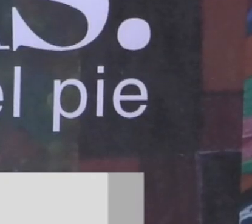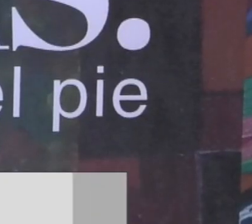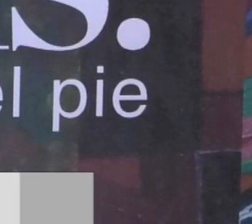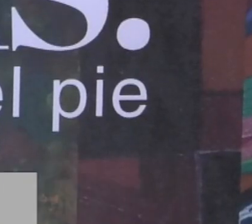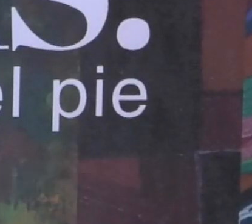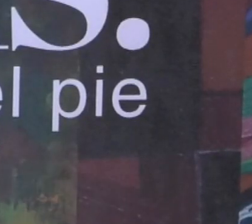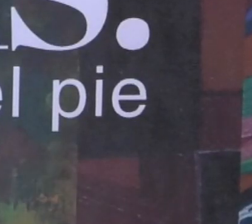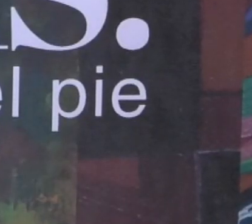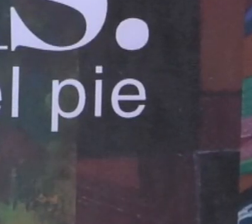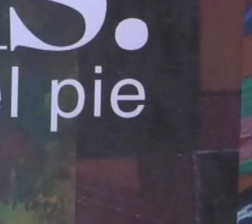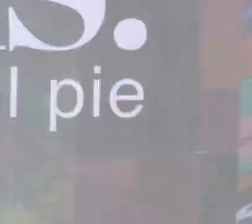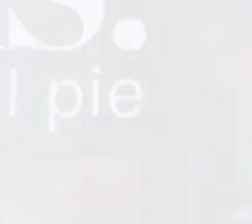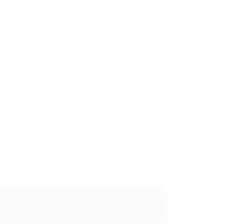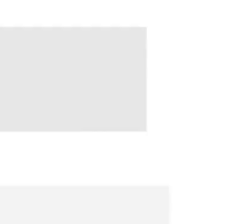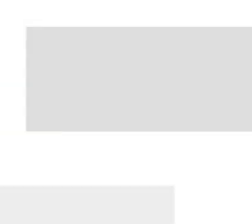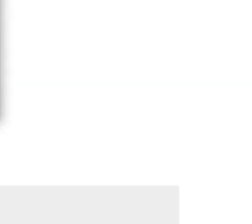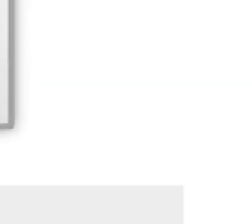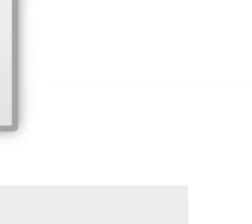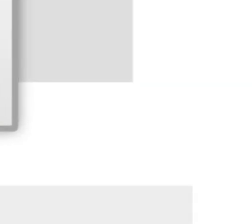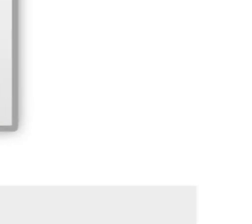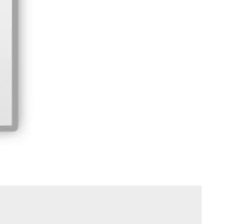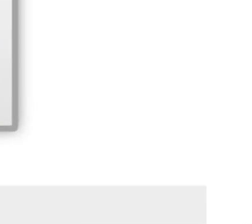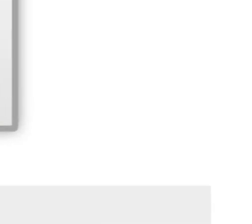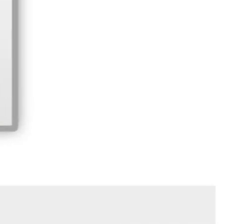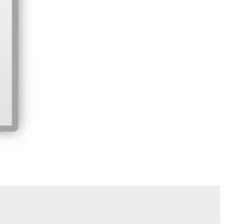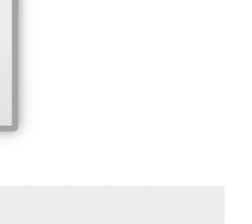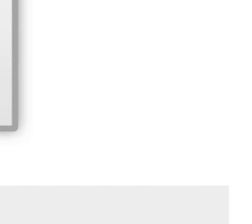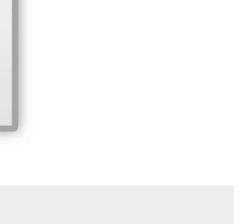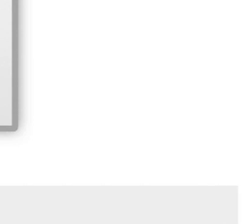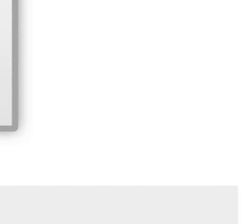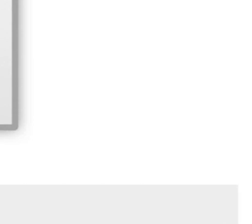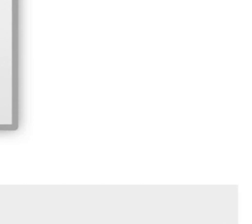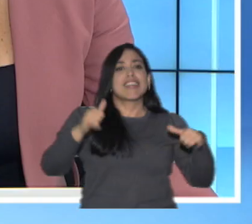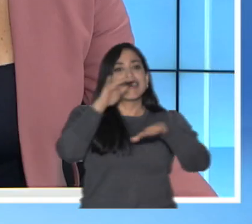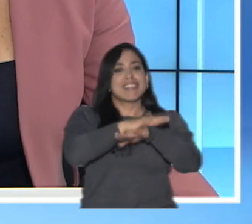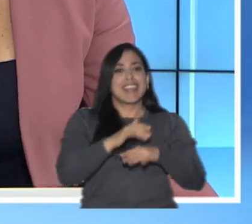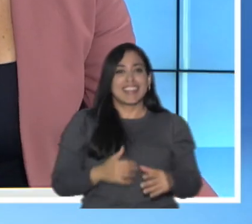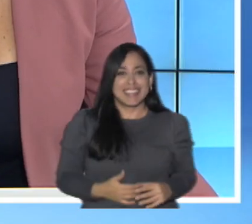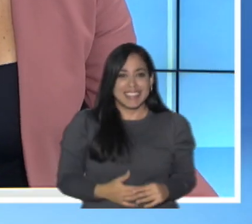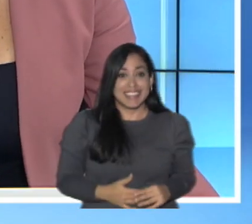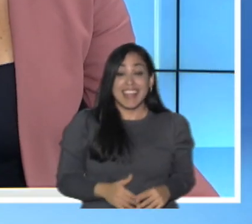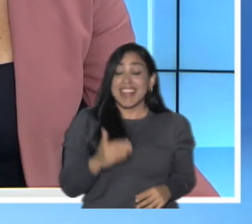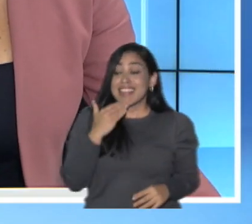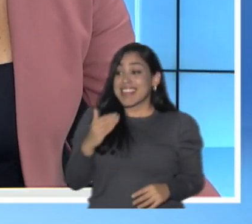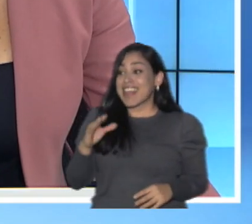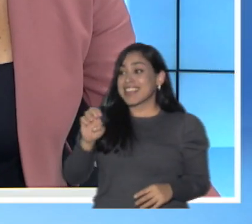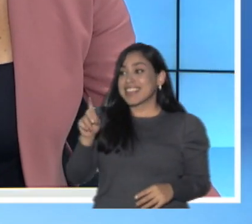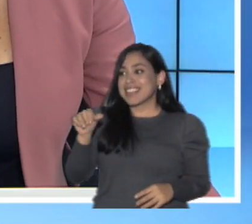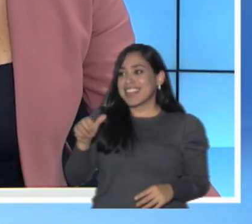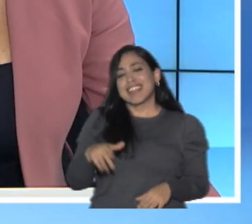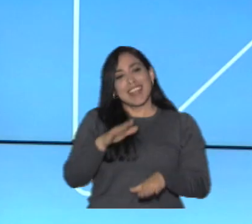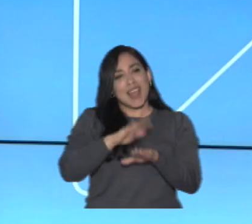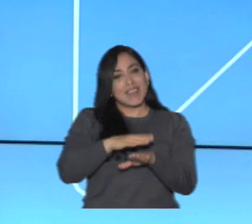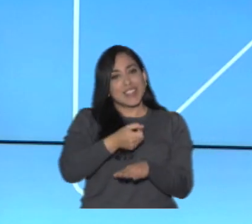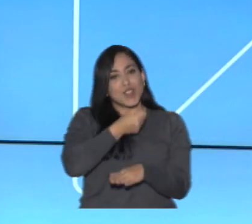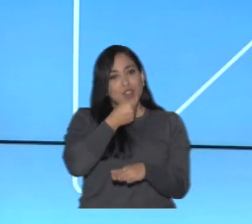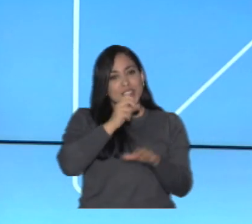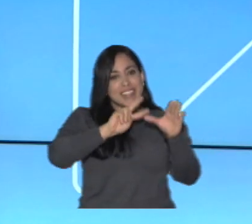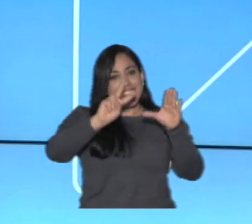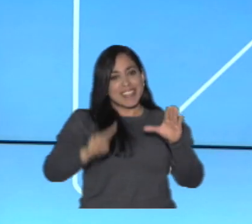la Universidad Santo Tomás. Gracias, César. Y hasta aquí